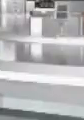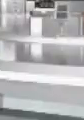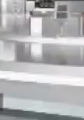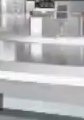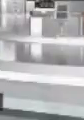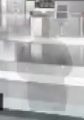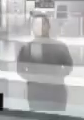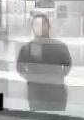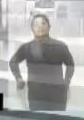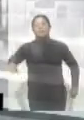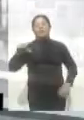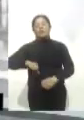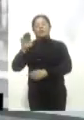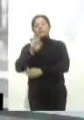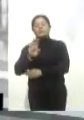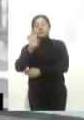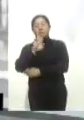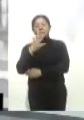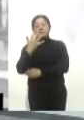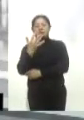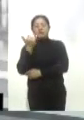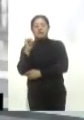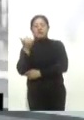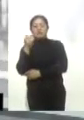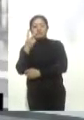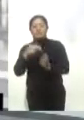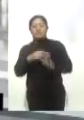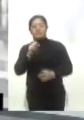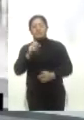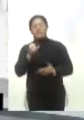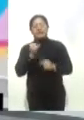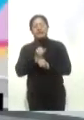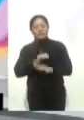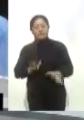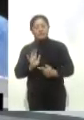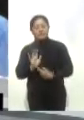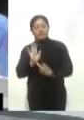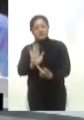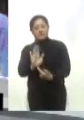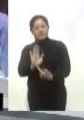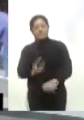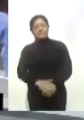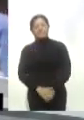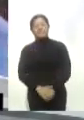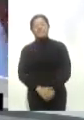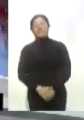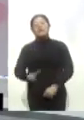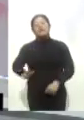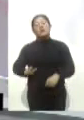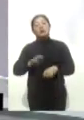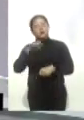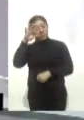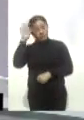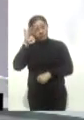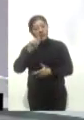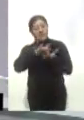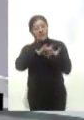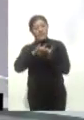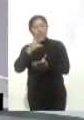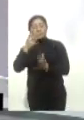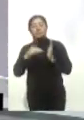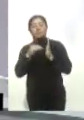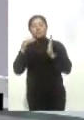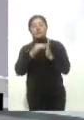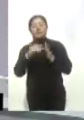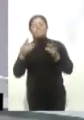Hoy es miércoles 5 de agosto de 2020 y esta es la información. El gobernador Marco Mena apoya con 2 millones de